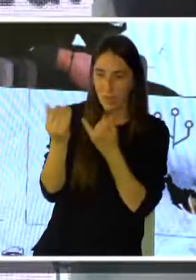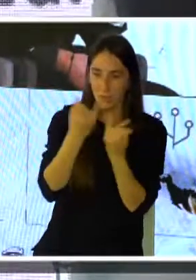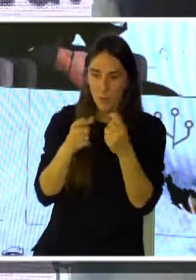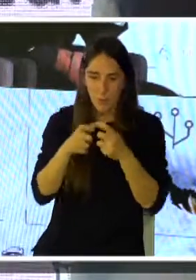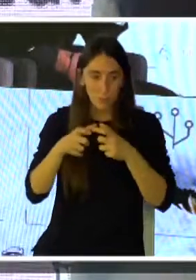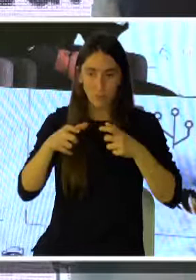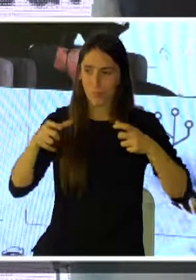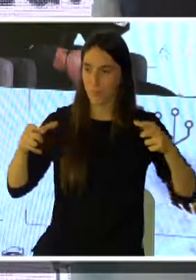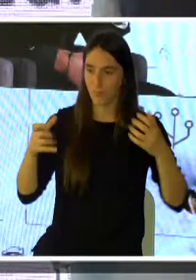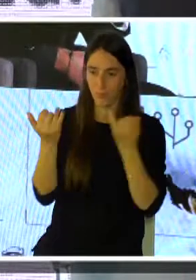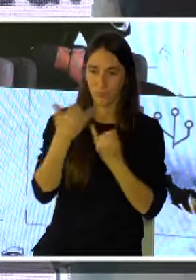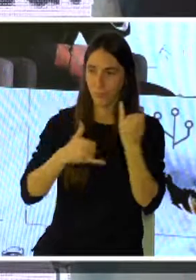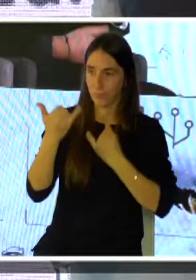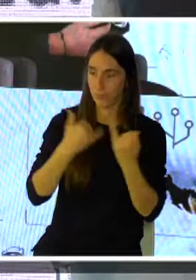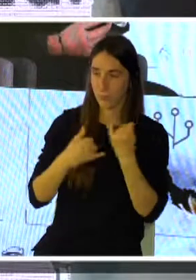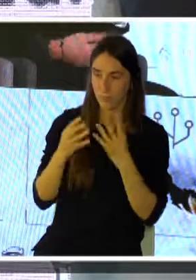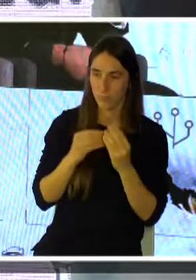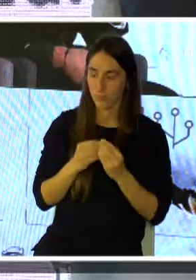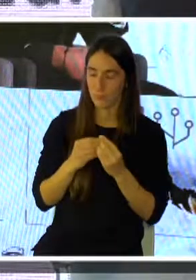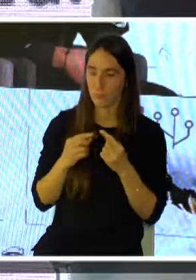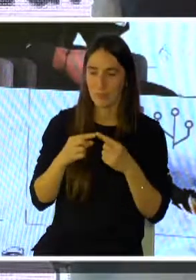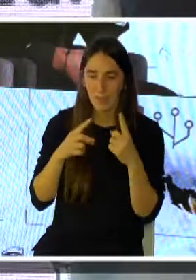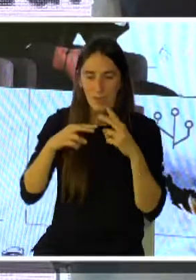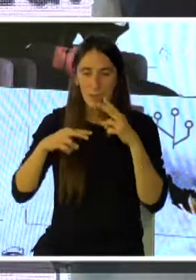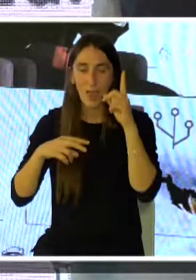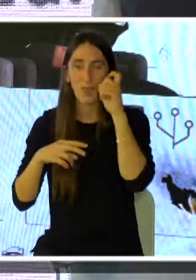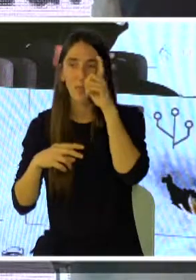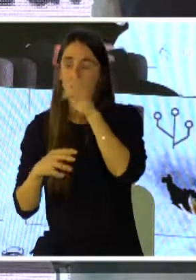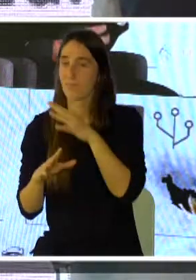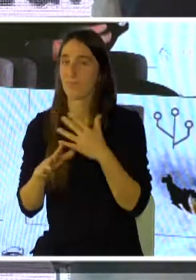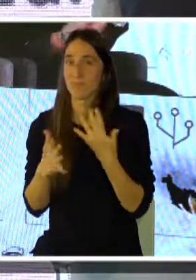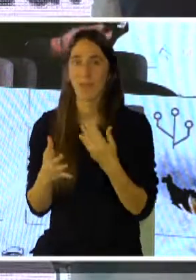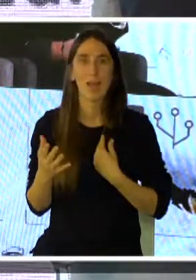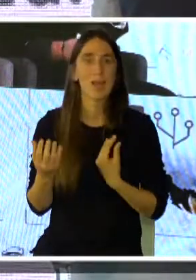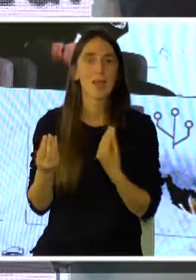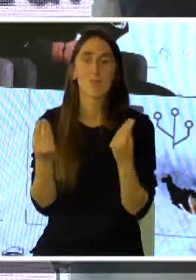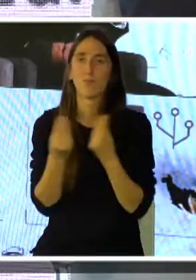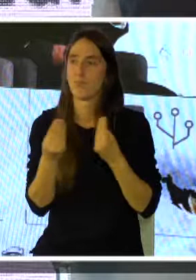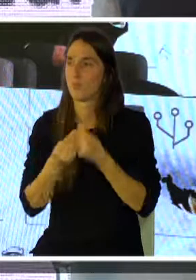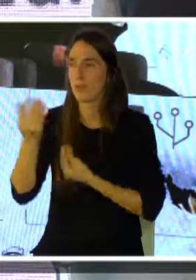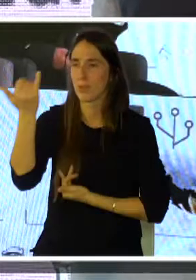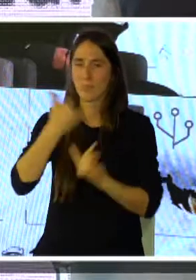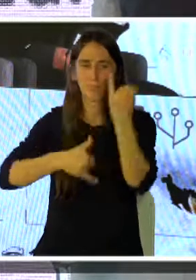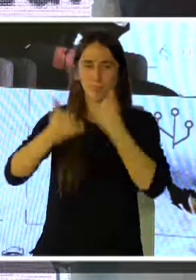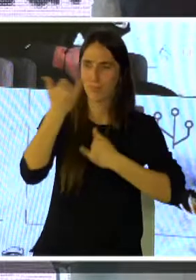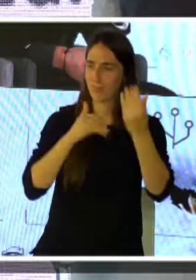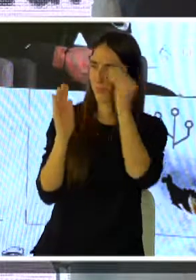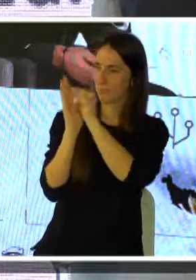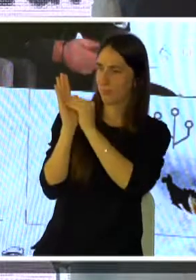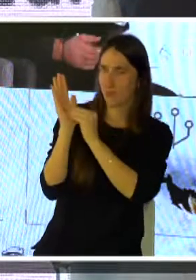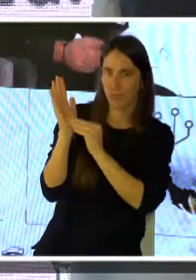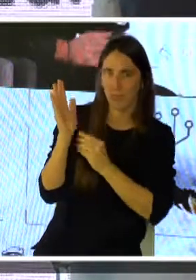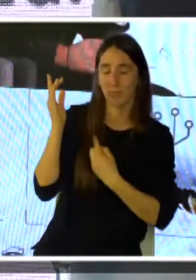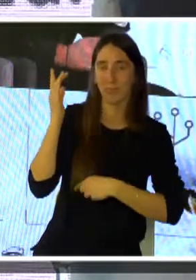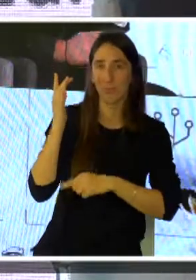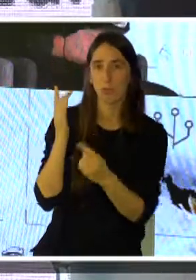información. Y hoy la complejidad tenemos demasiada a veces cantidad de datos. Y el dominio